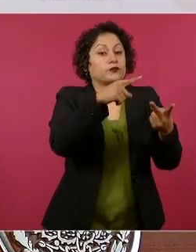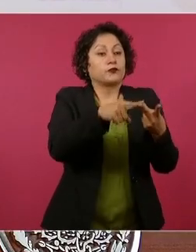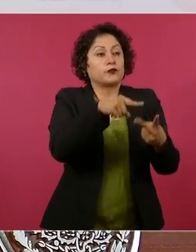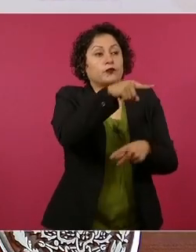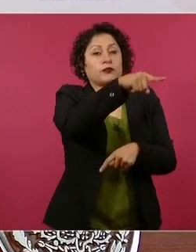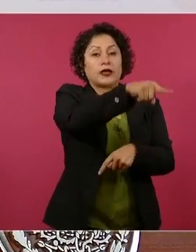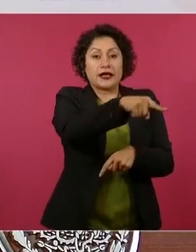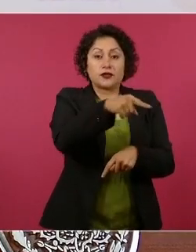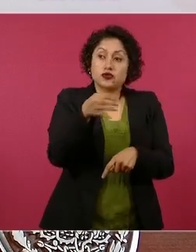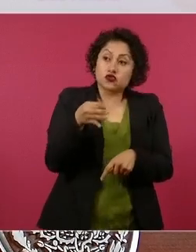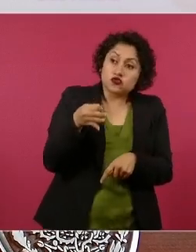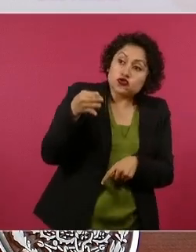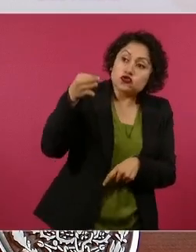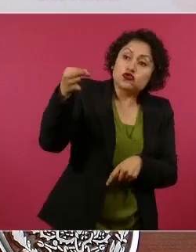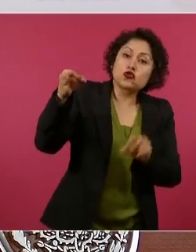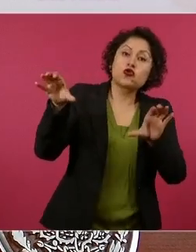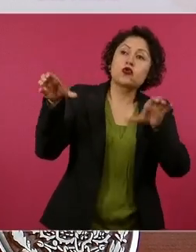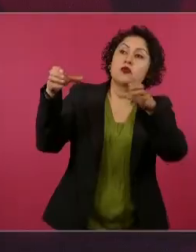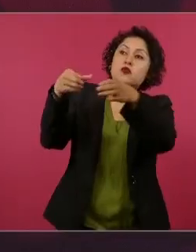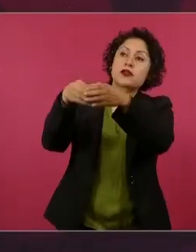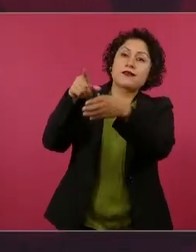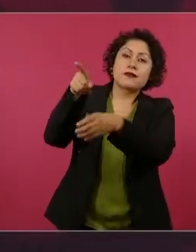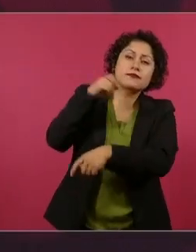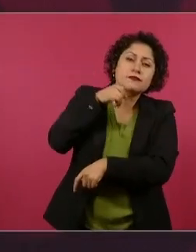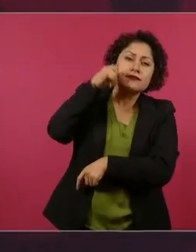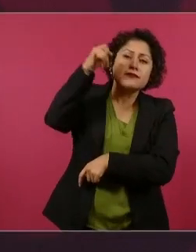Un poco lo que pasa con el internet.